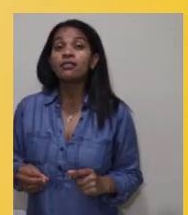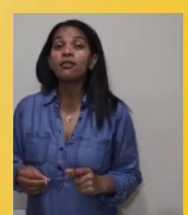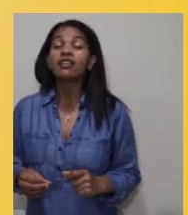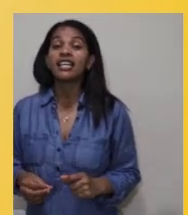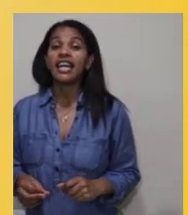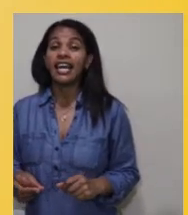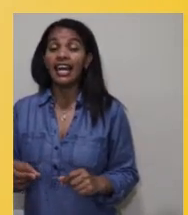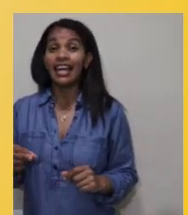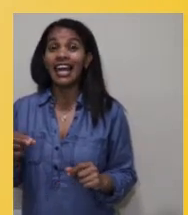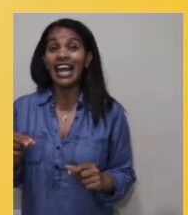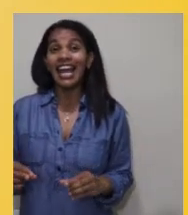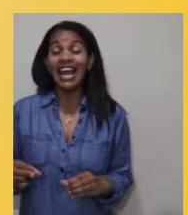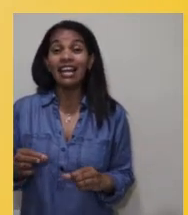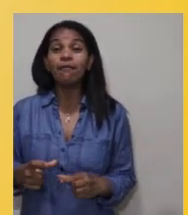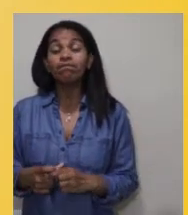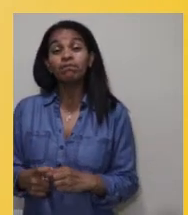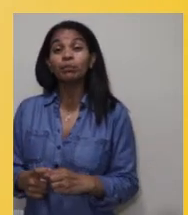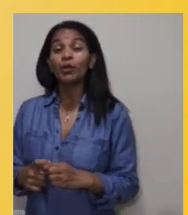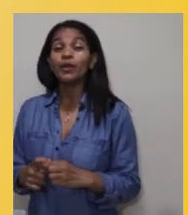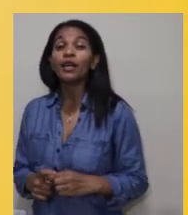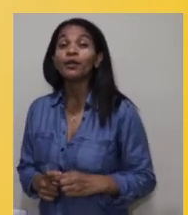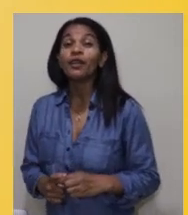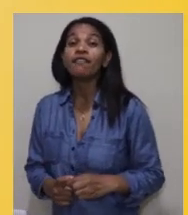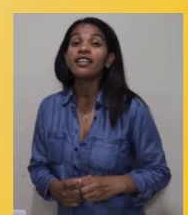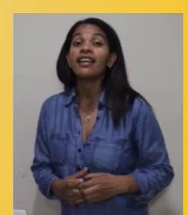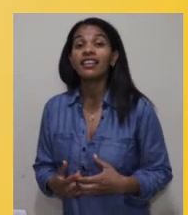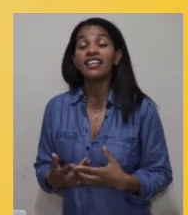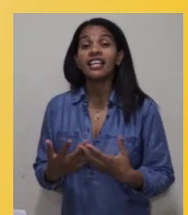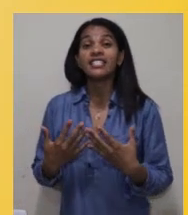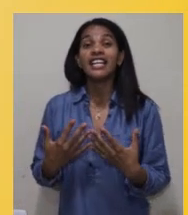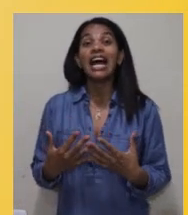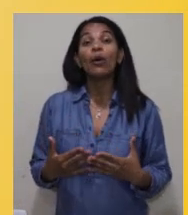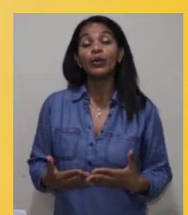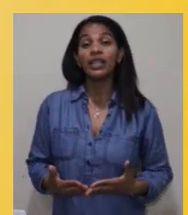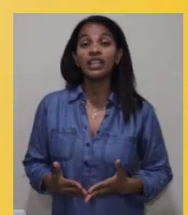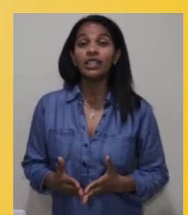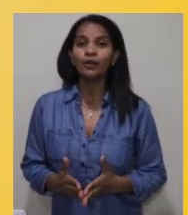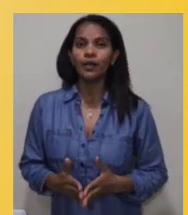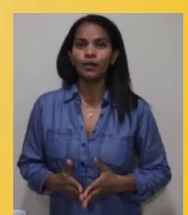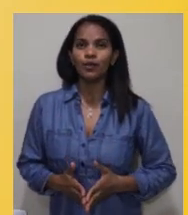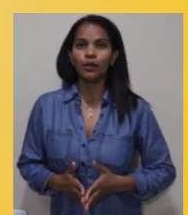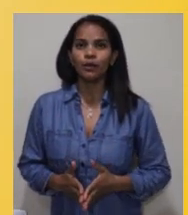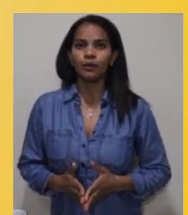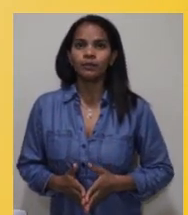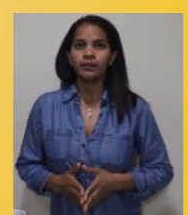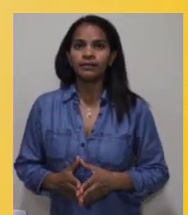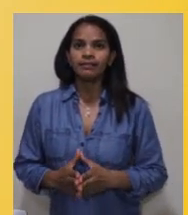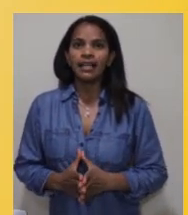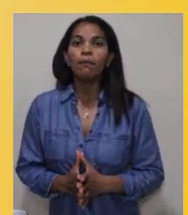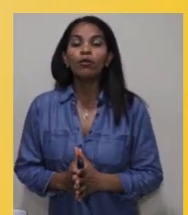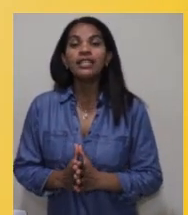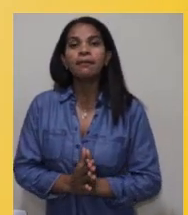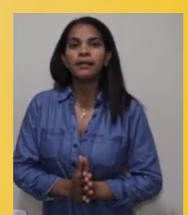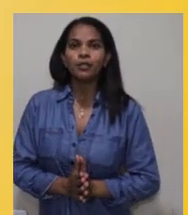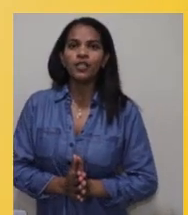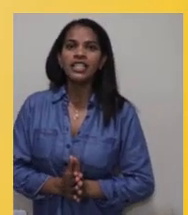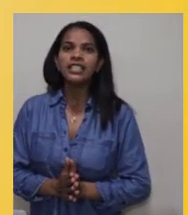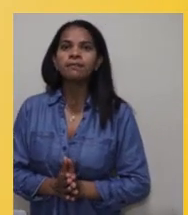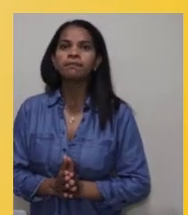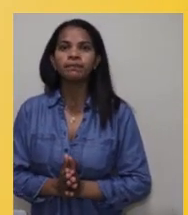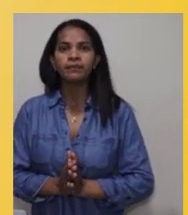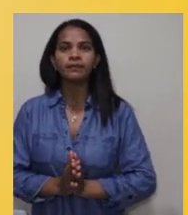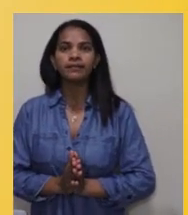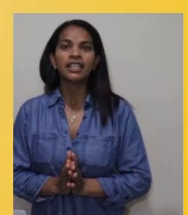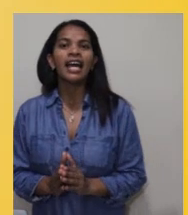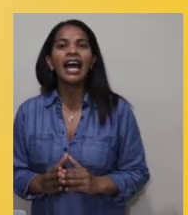con esto? Que el proyecto de vida tiene que ser auténtico de nosotros. Muchas